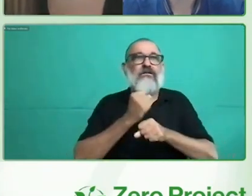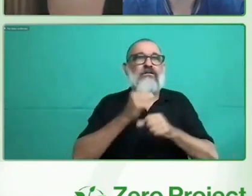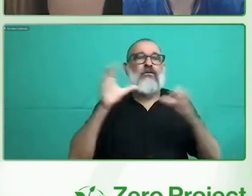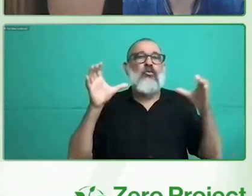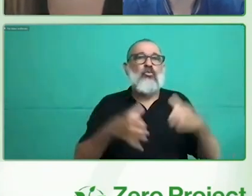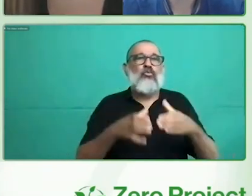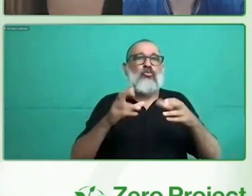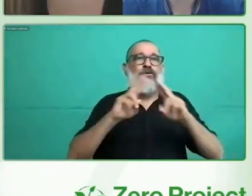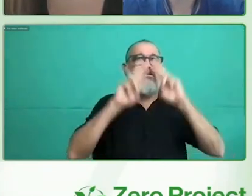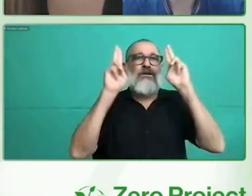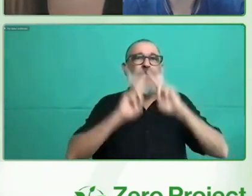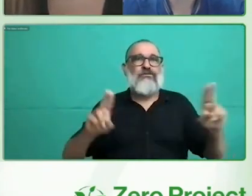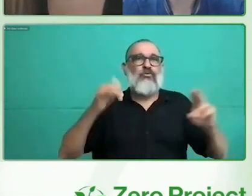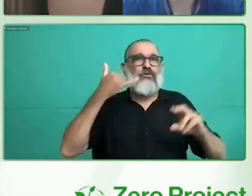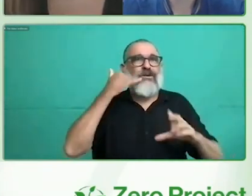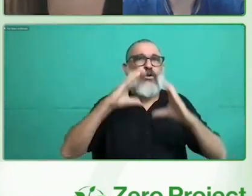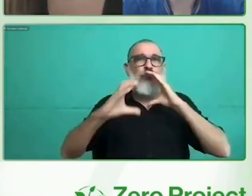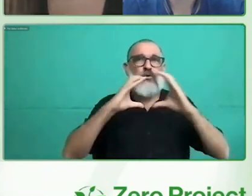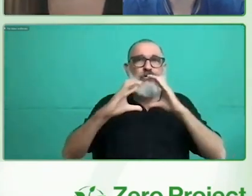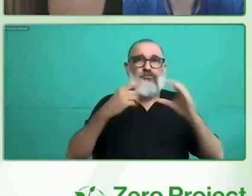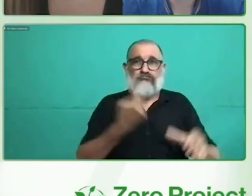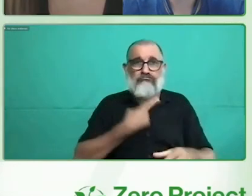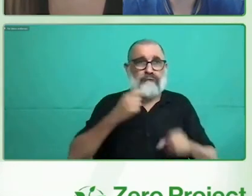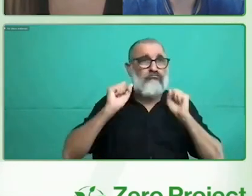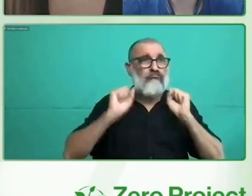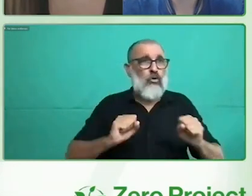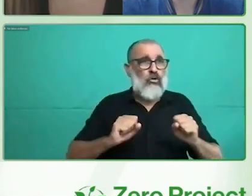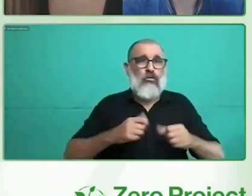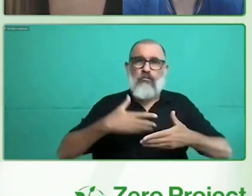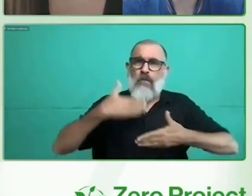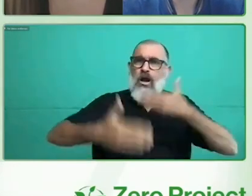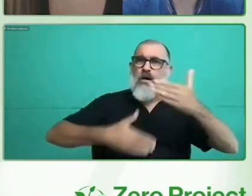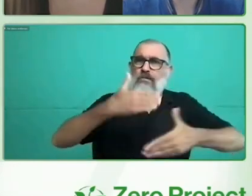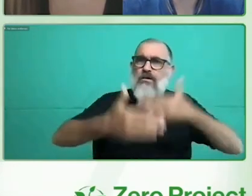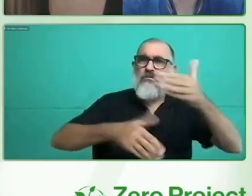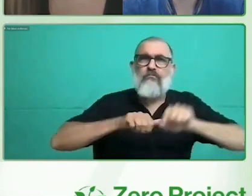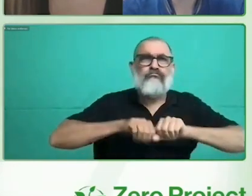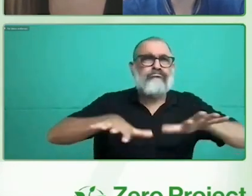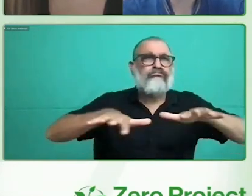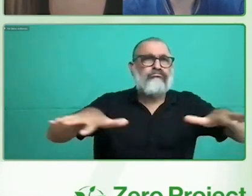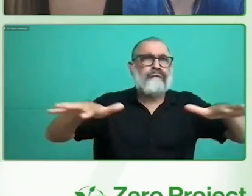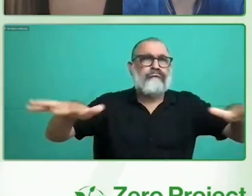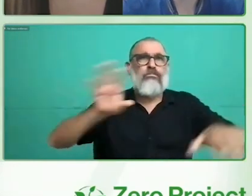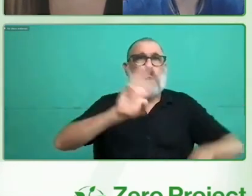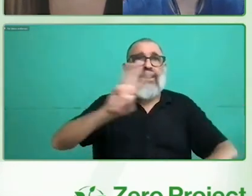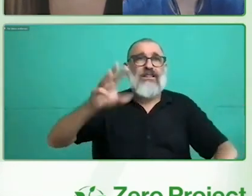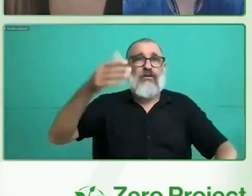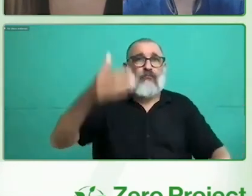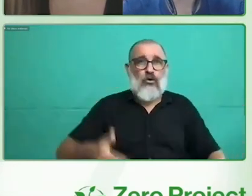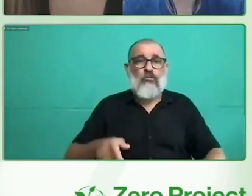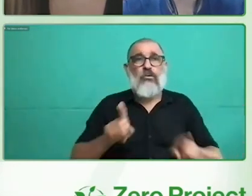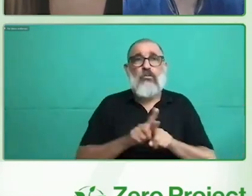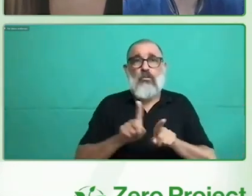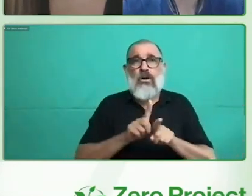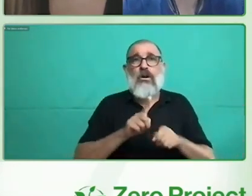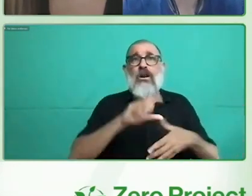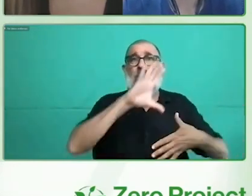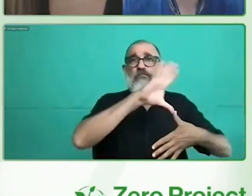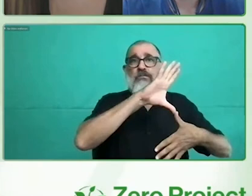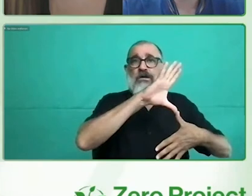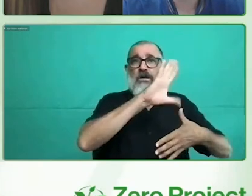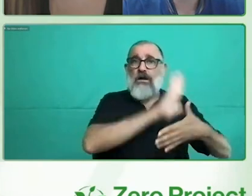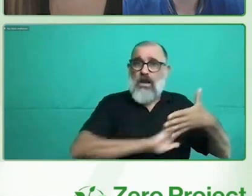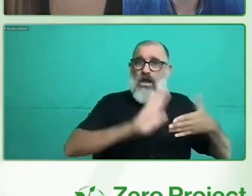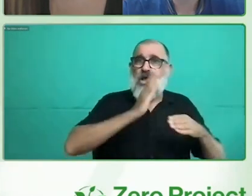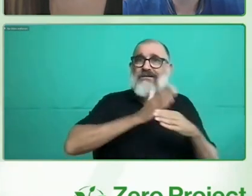sume a iniciativas como esta, buscando con que las TIC sean cada vez más incluyente